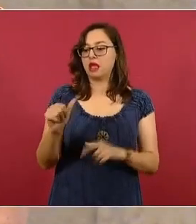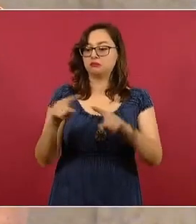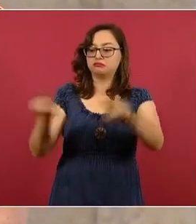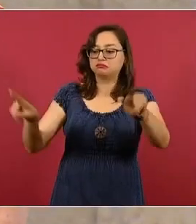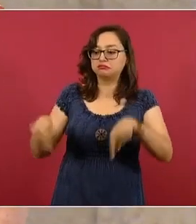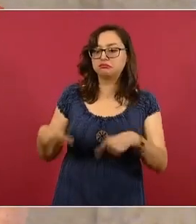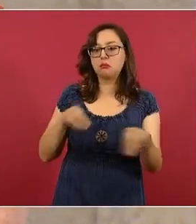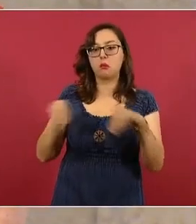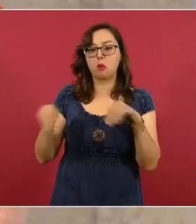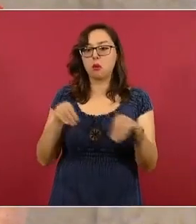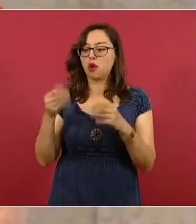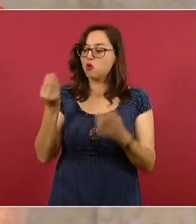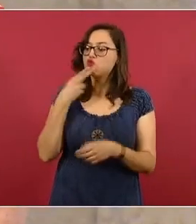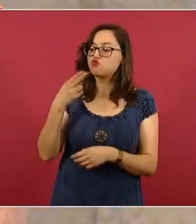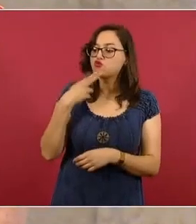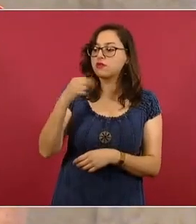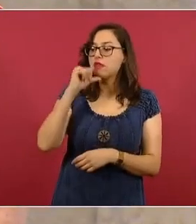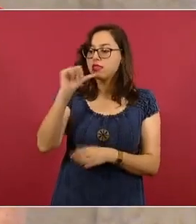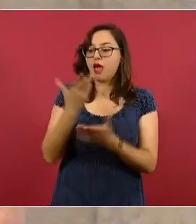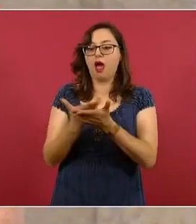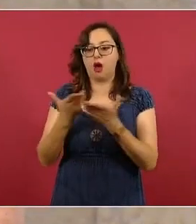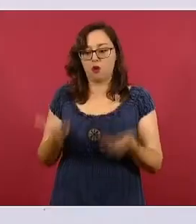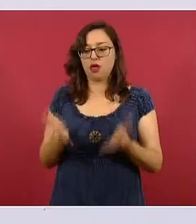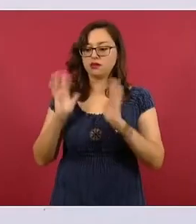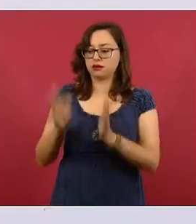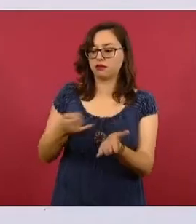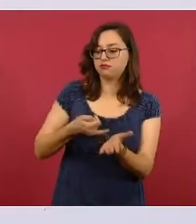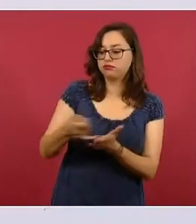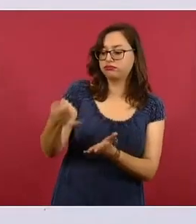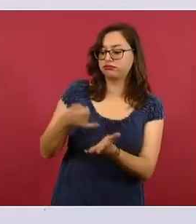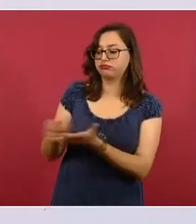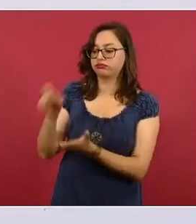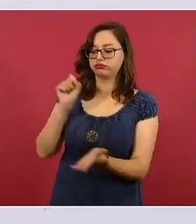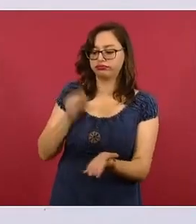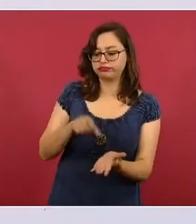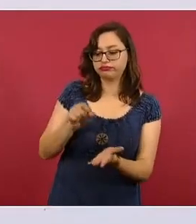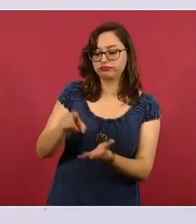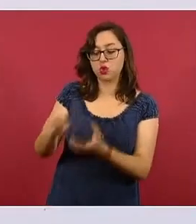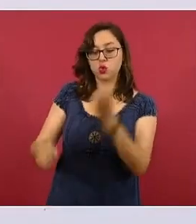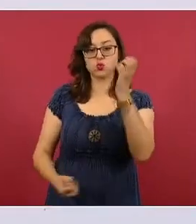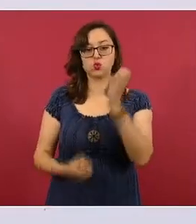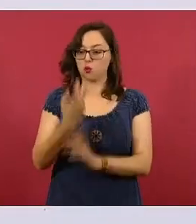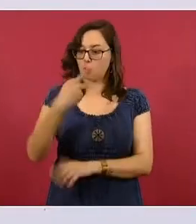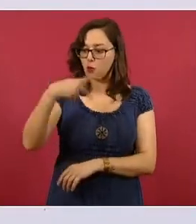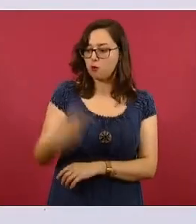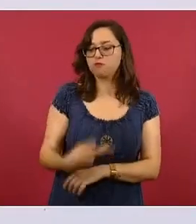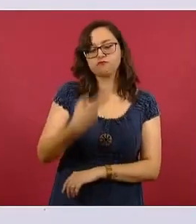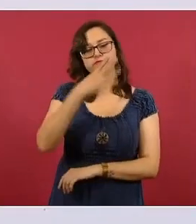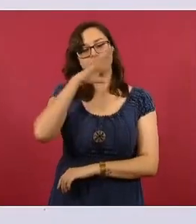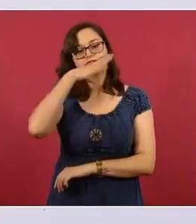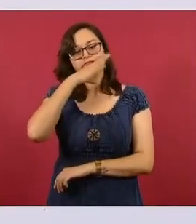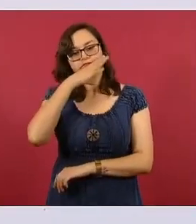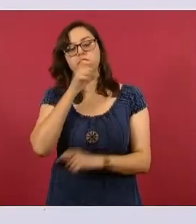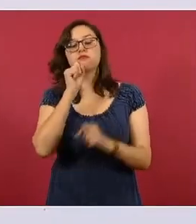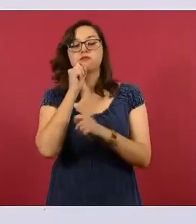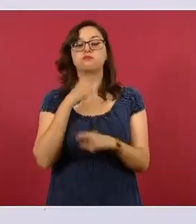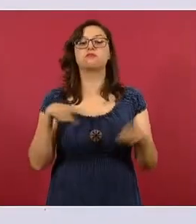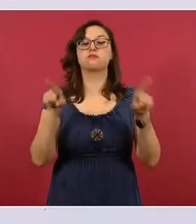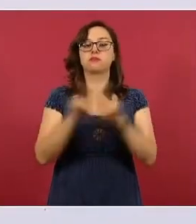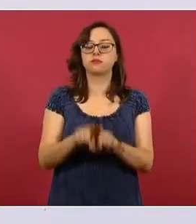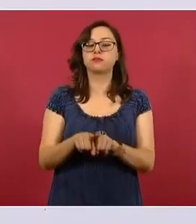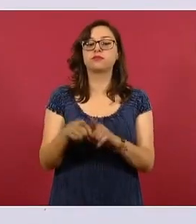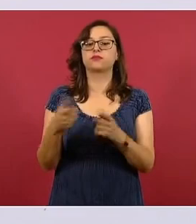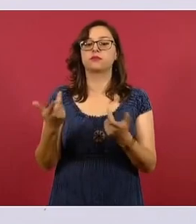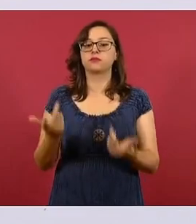ociosas, y ya contamos con un banco de semillas nativas y criollas de maíz. De igual forma, duplicamos las hectáreas